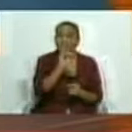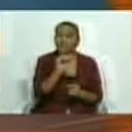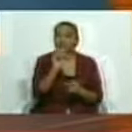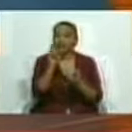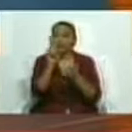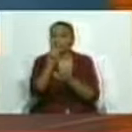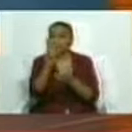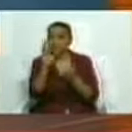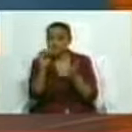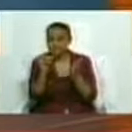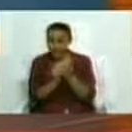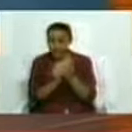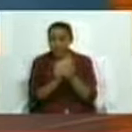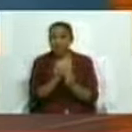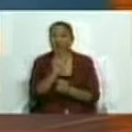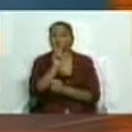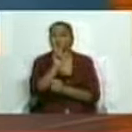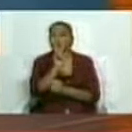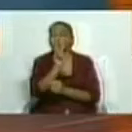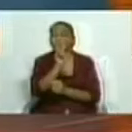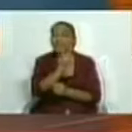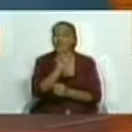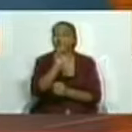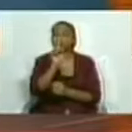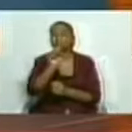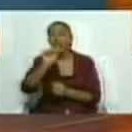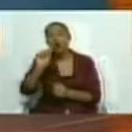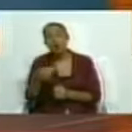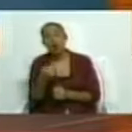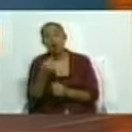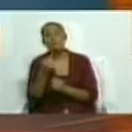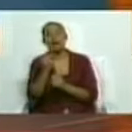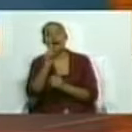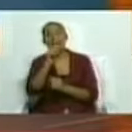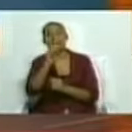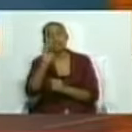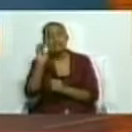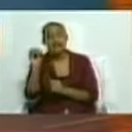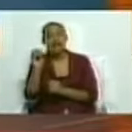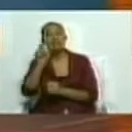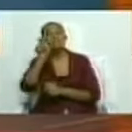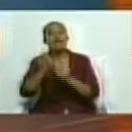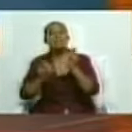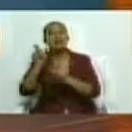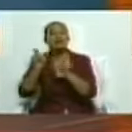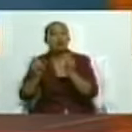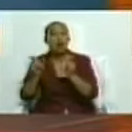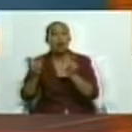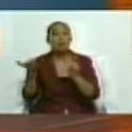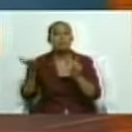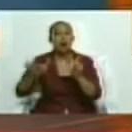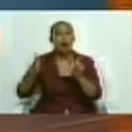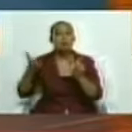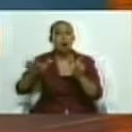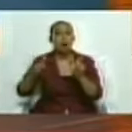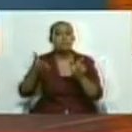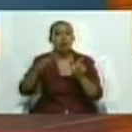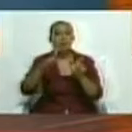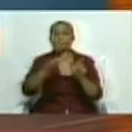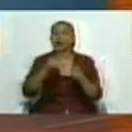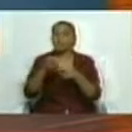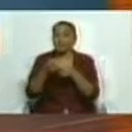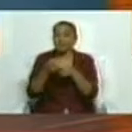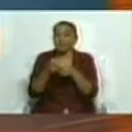de 21,28 muertes por cada 100,000 habitantes para que tenga una idea el segundo lugar lo